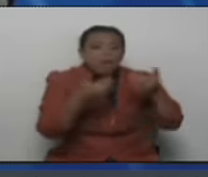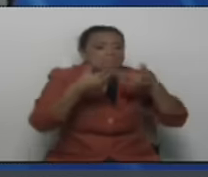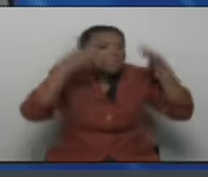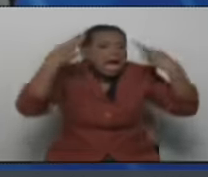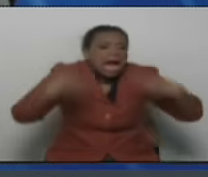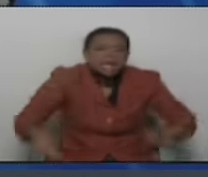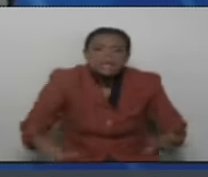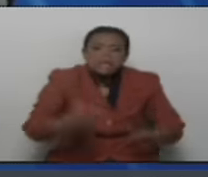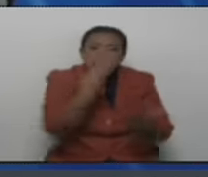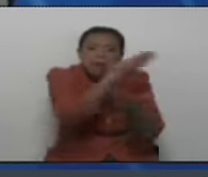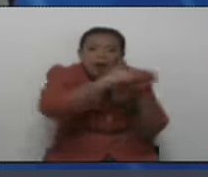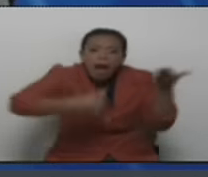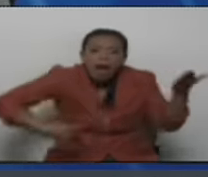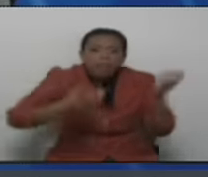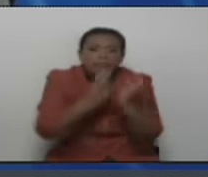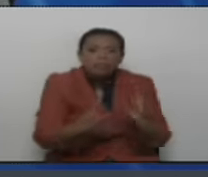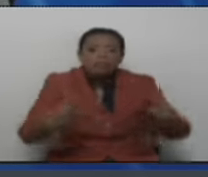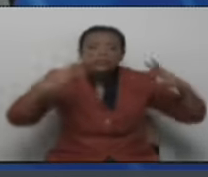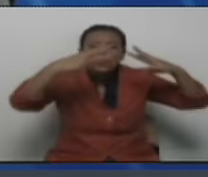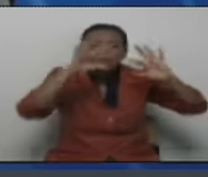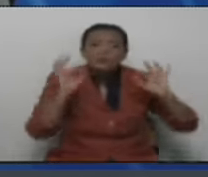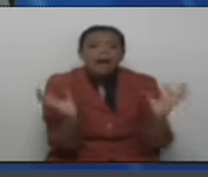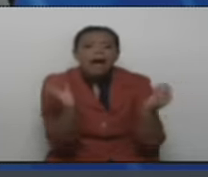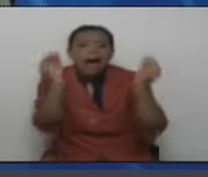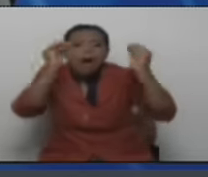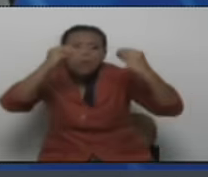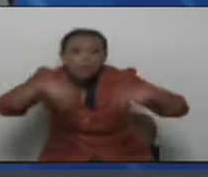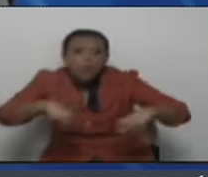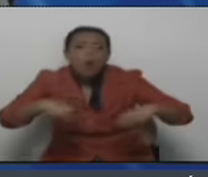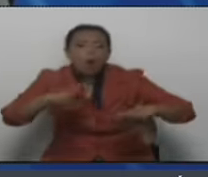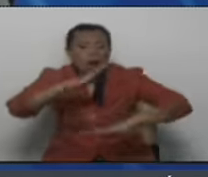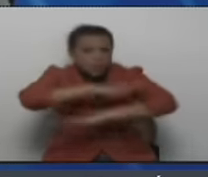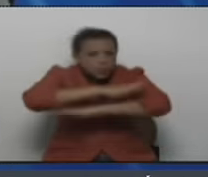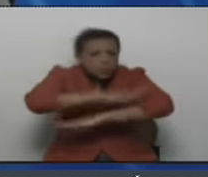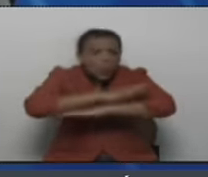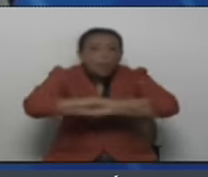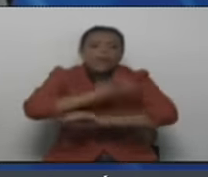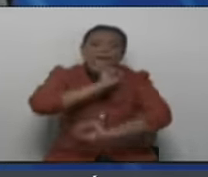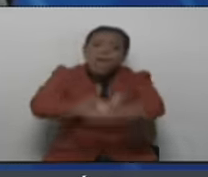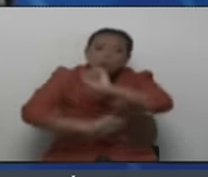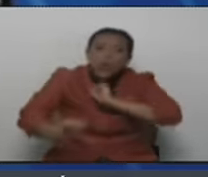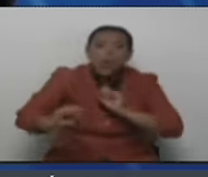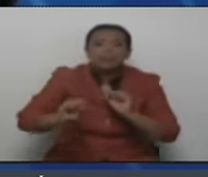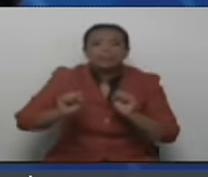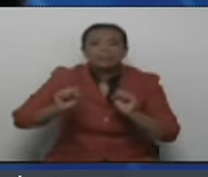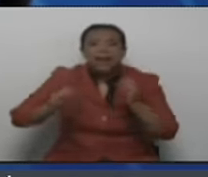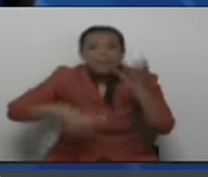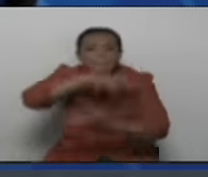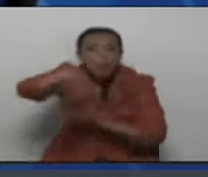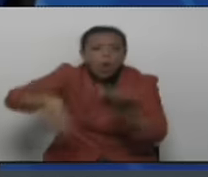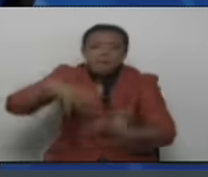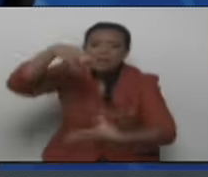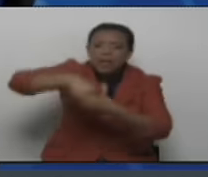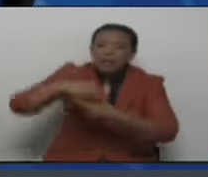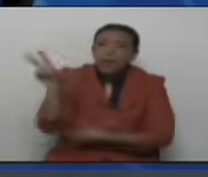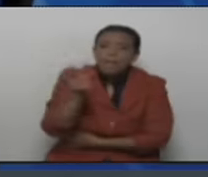abiertamente la Carta de Naciones Unidas para sus acciones de instigación de la violencia en